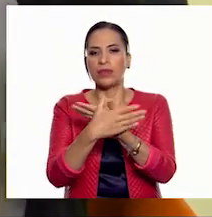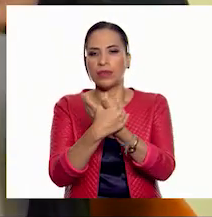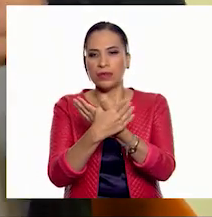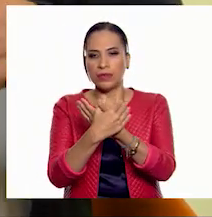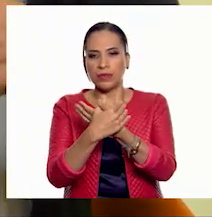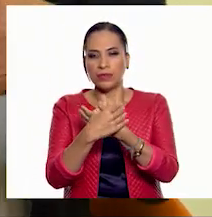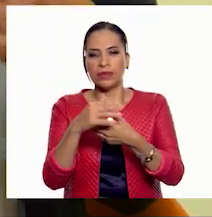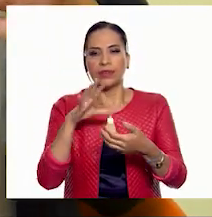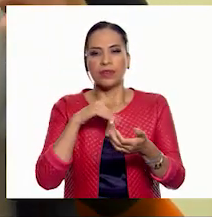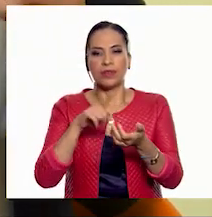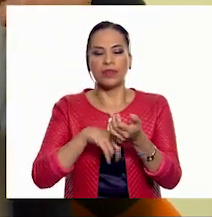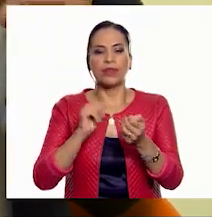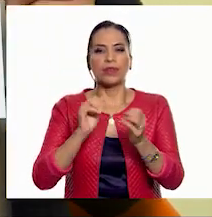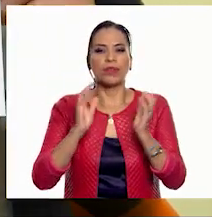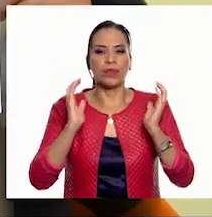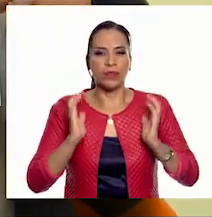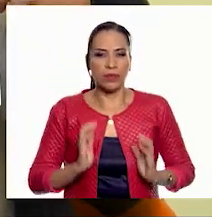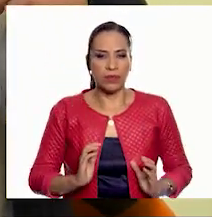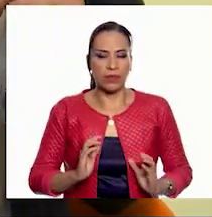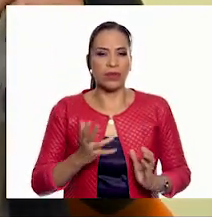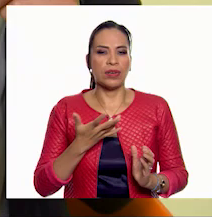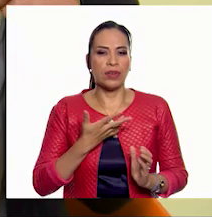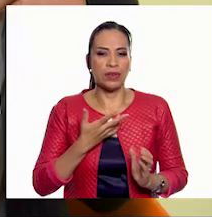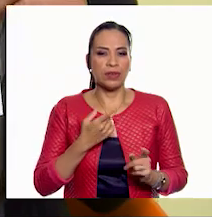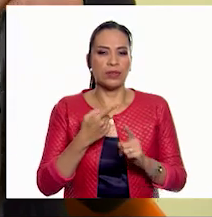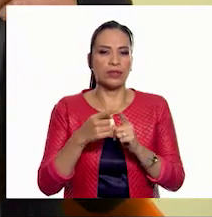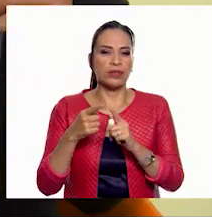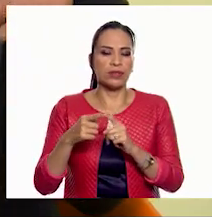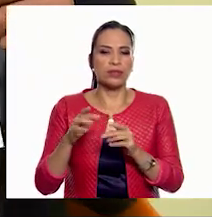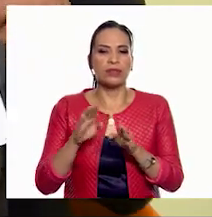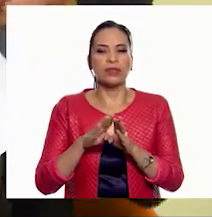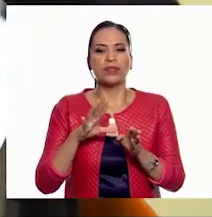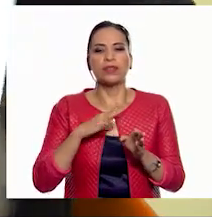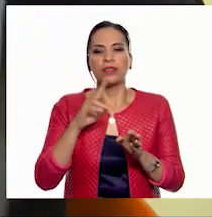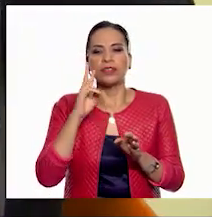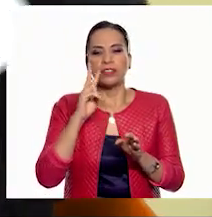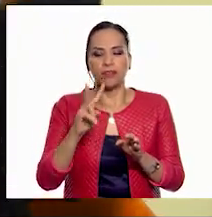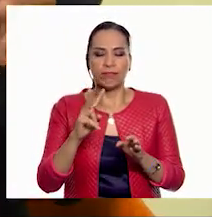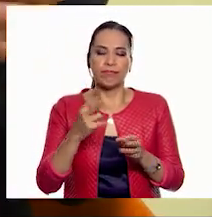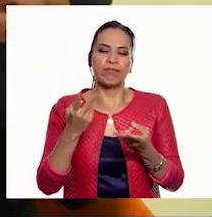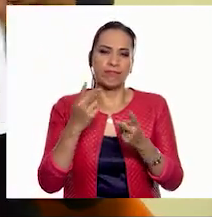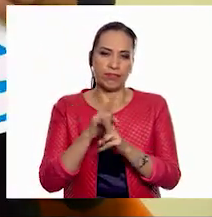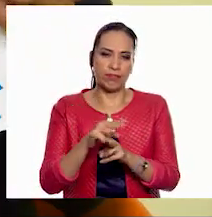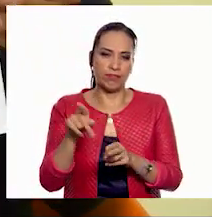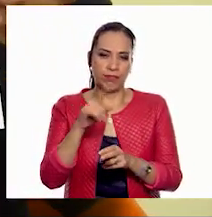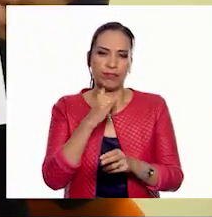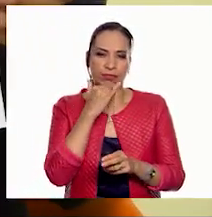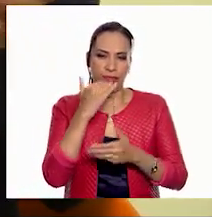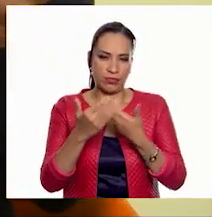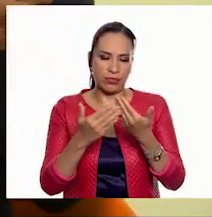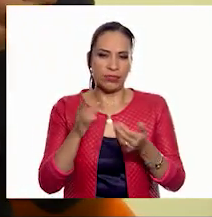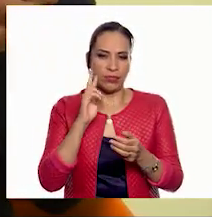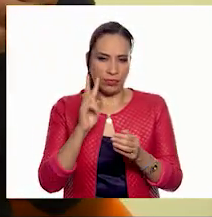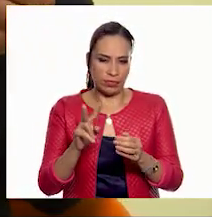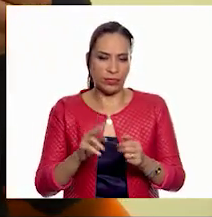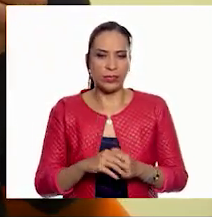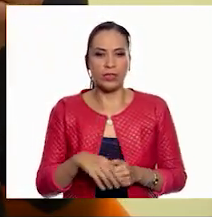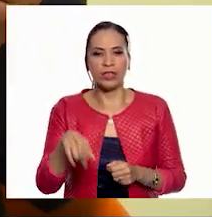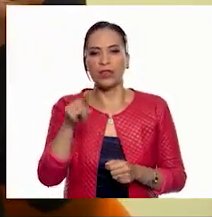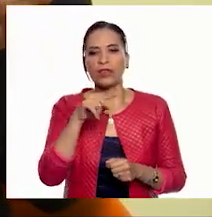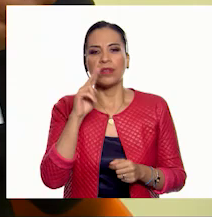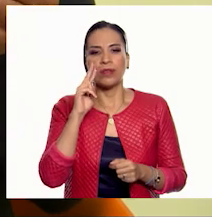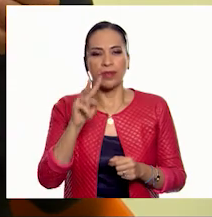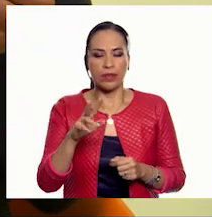el cuerpo y estas son las antenas. Es que la están viendo al revés. Ustedes disculpen. Ahí están. Estas son